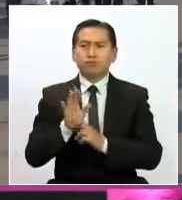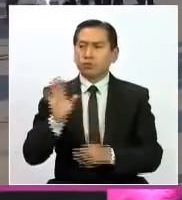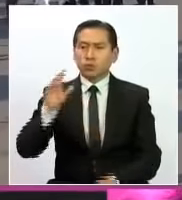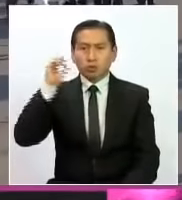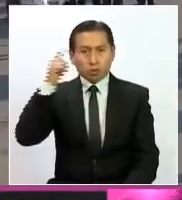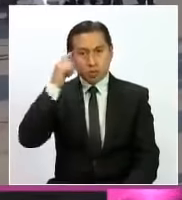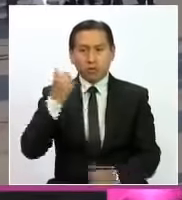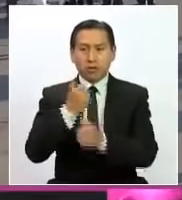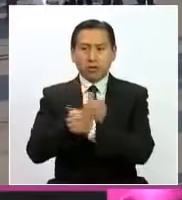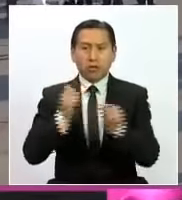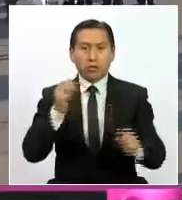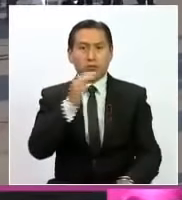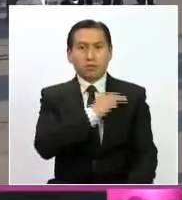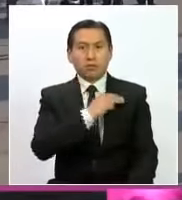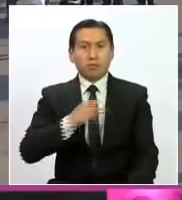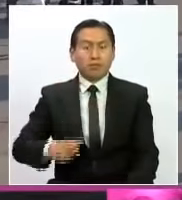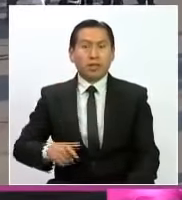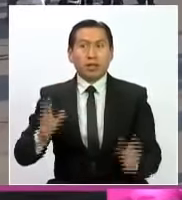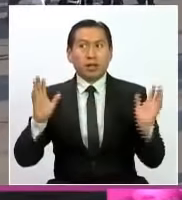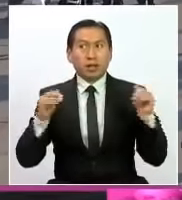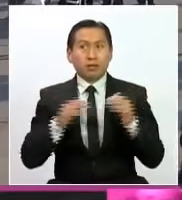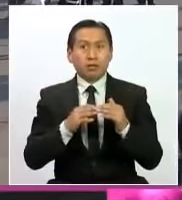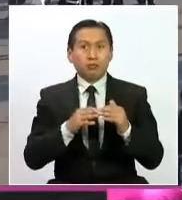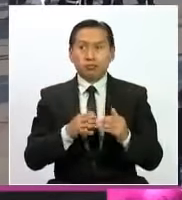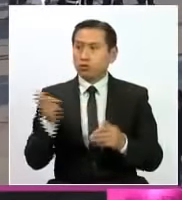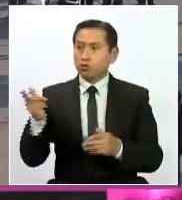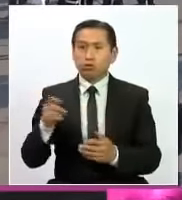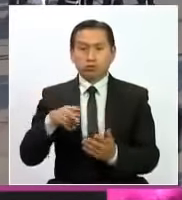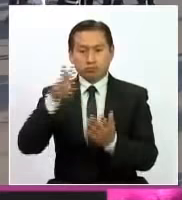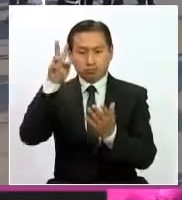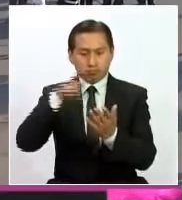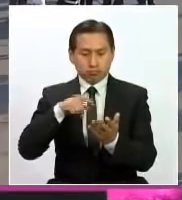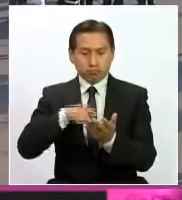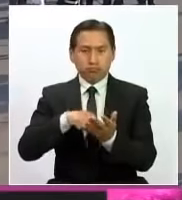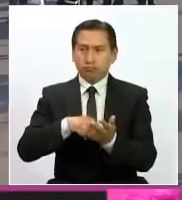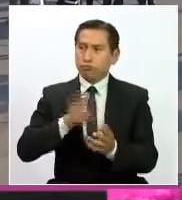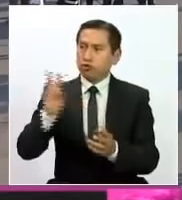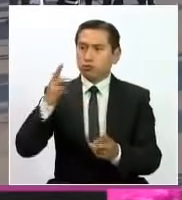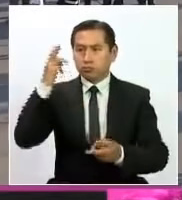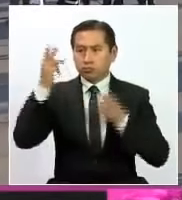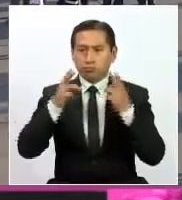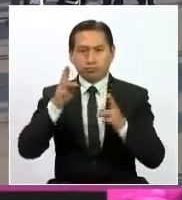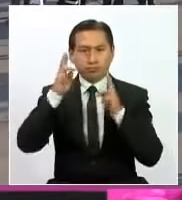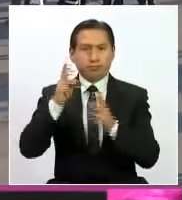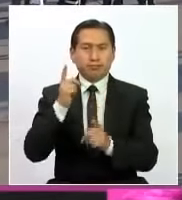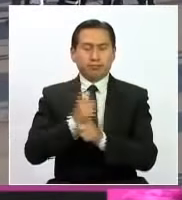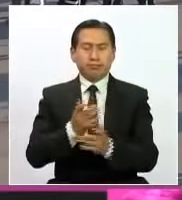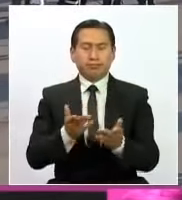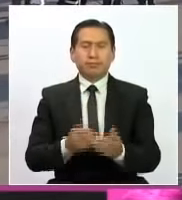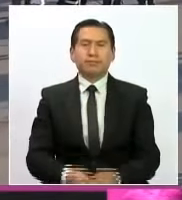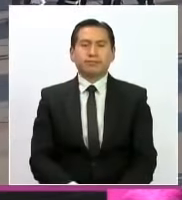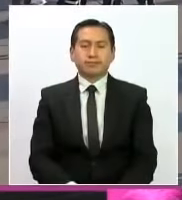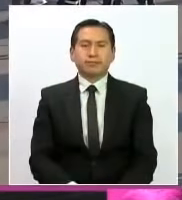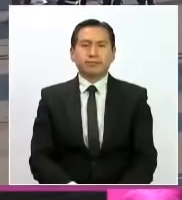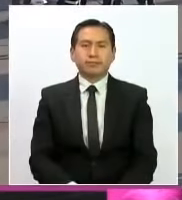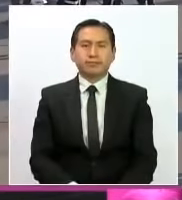Gobierno Autónomo Municipal de La Paz, a proceder a la declaratoria de huésped ilustre.